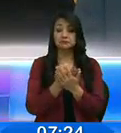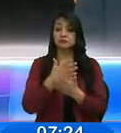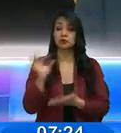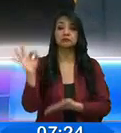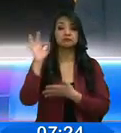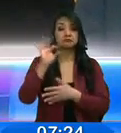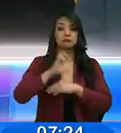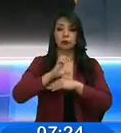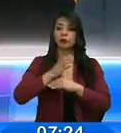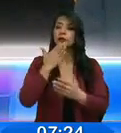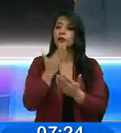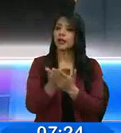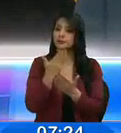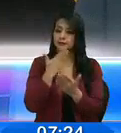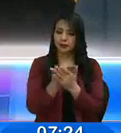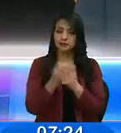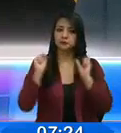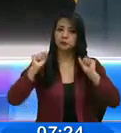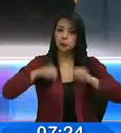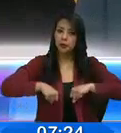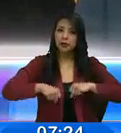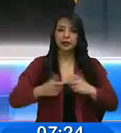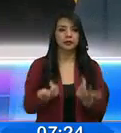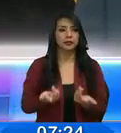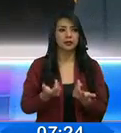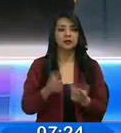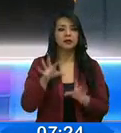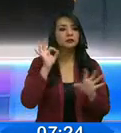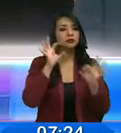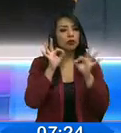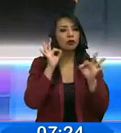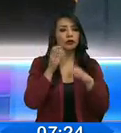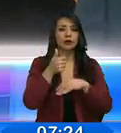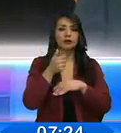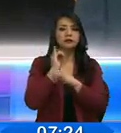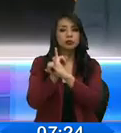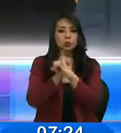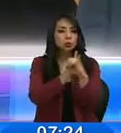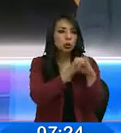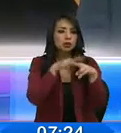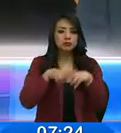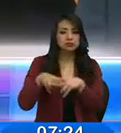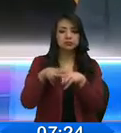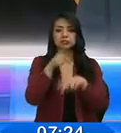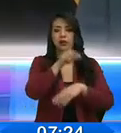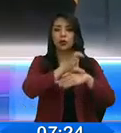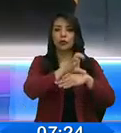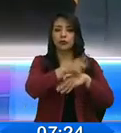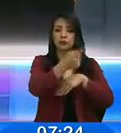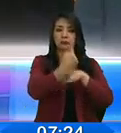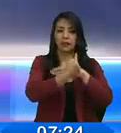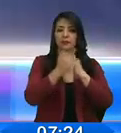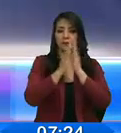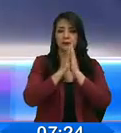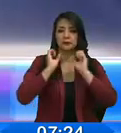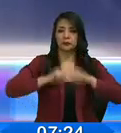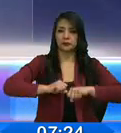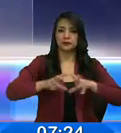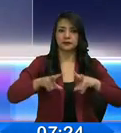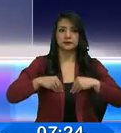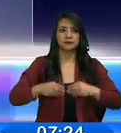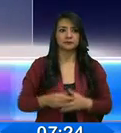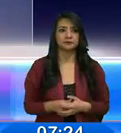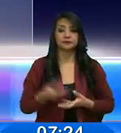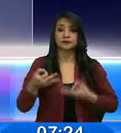pueblo ecuatoriano, que nos permite crear las instituciones de acuerdo con lo que el pueblo ecuatoriano nos pidió. Así las juezas